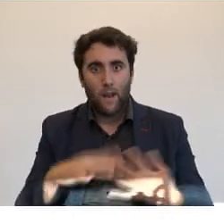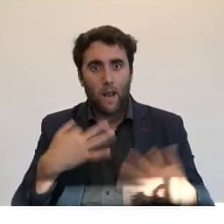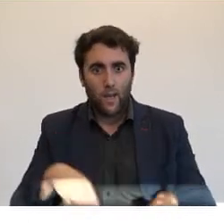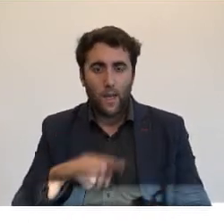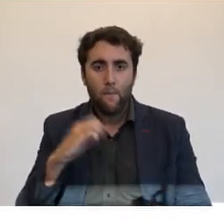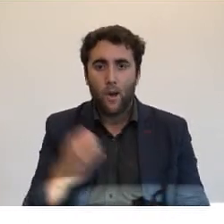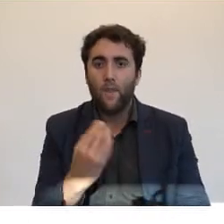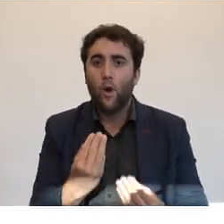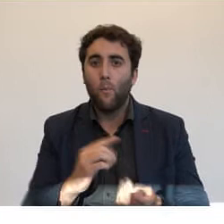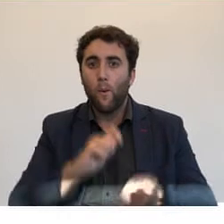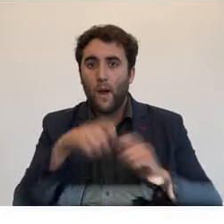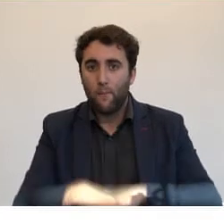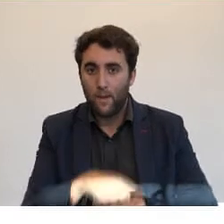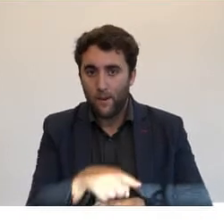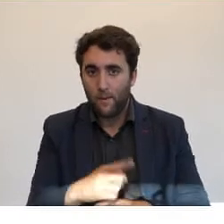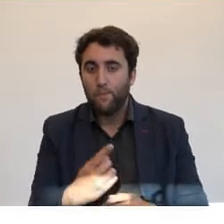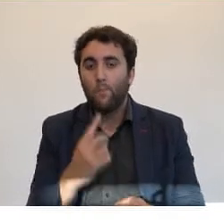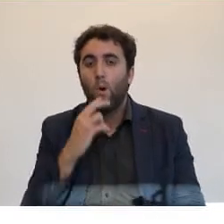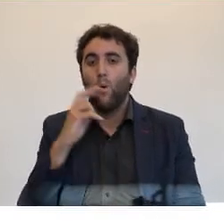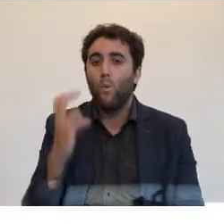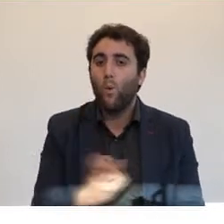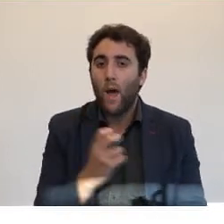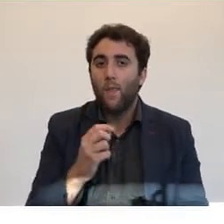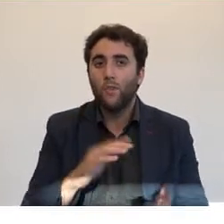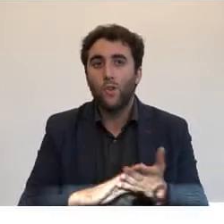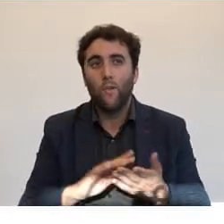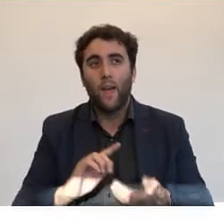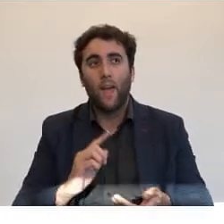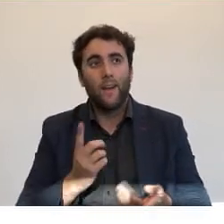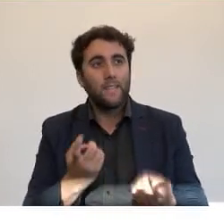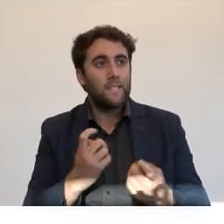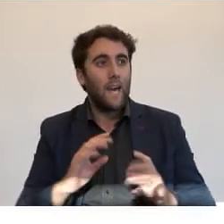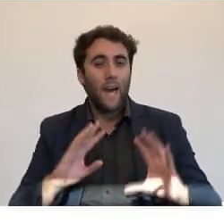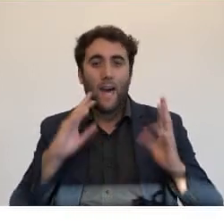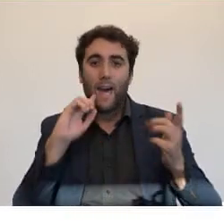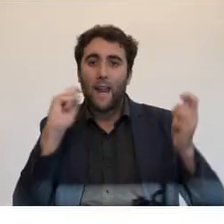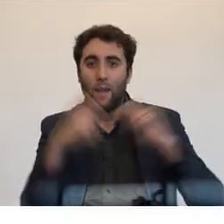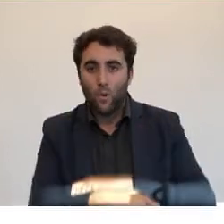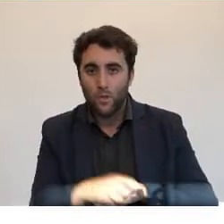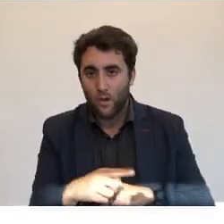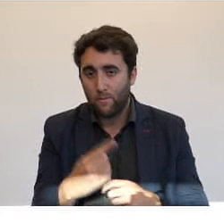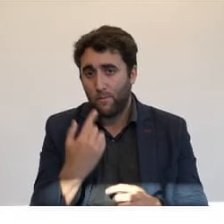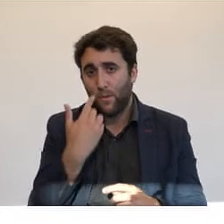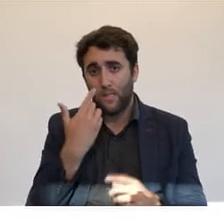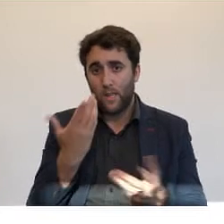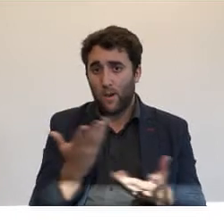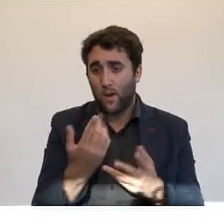este contexto, buscando esa anhelada revolución educativa, pues resulta que una pandemia